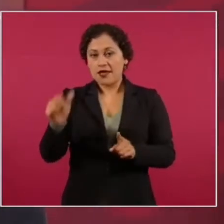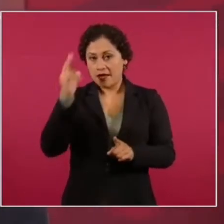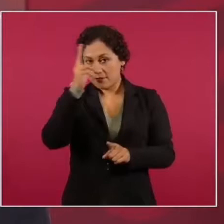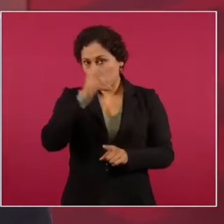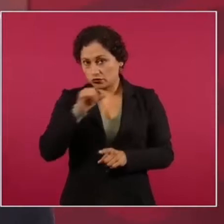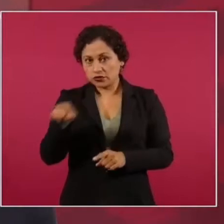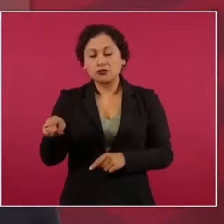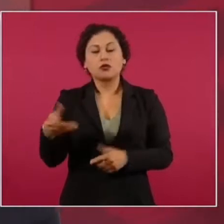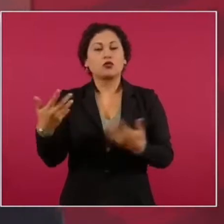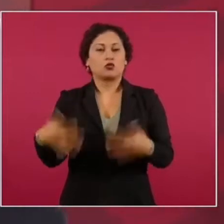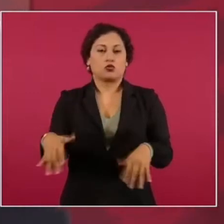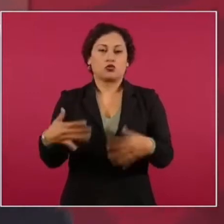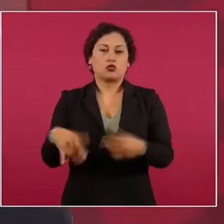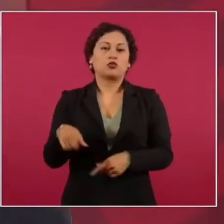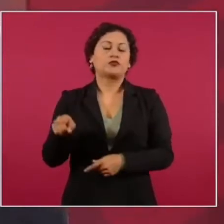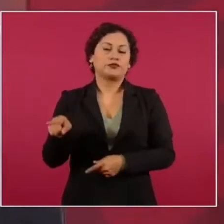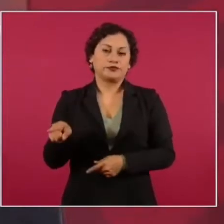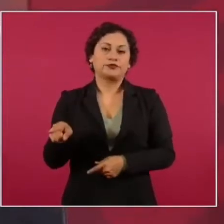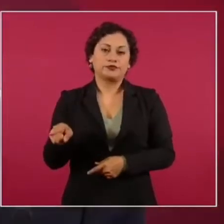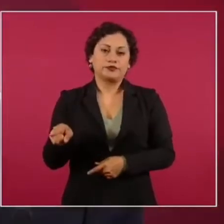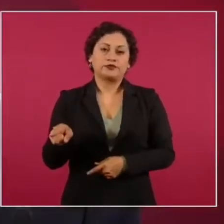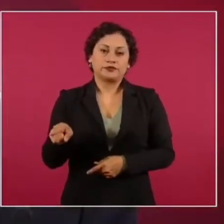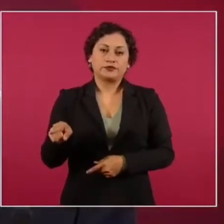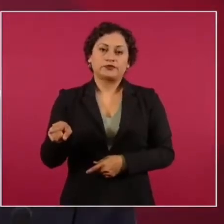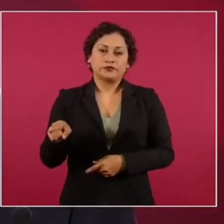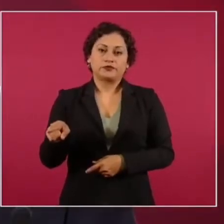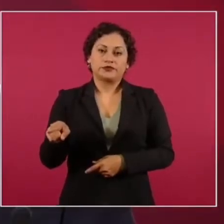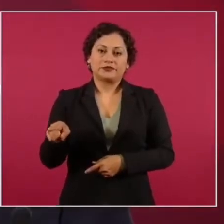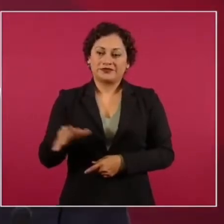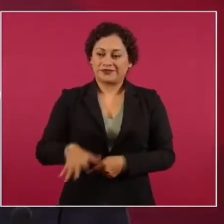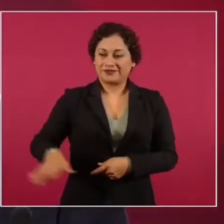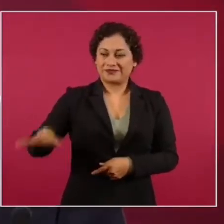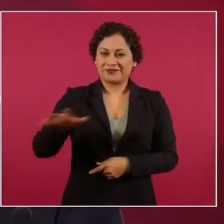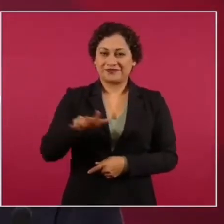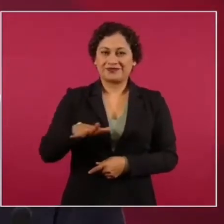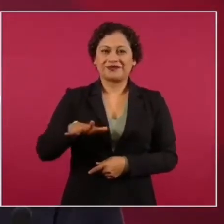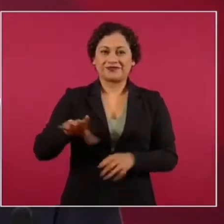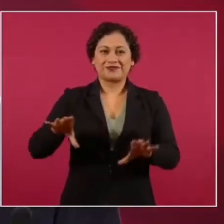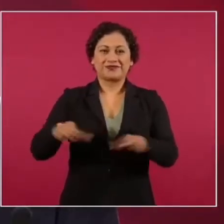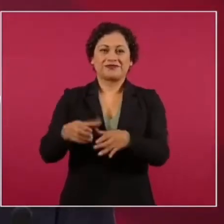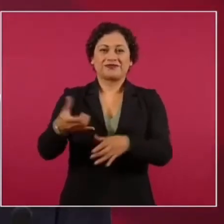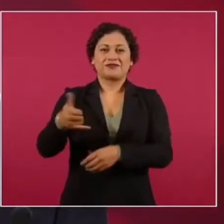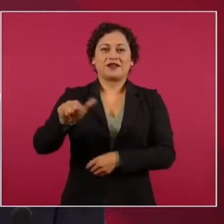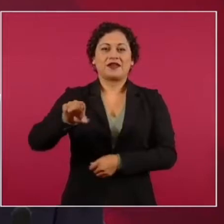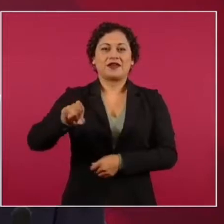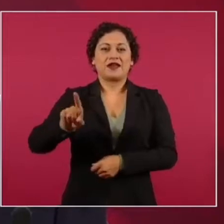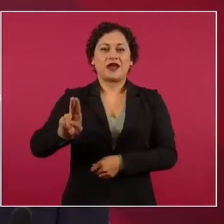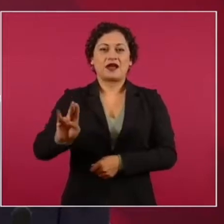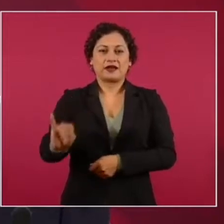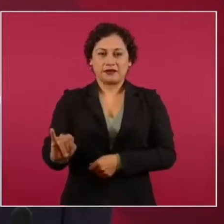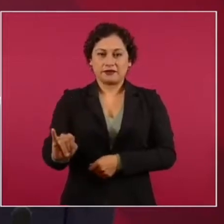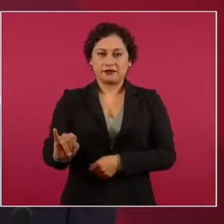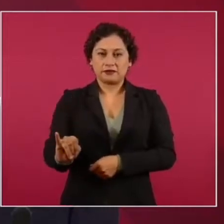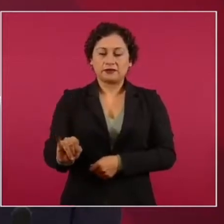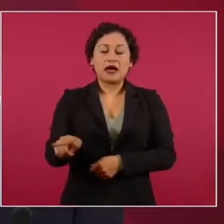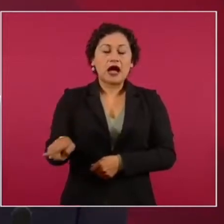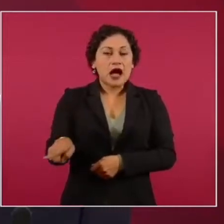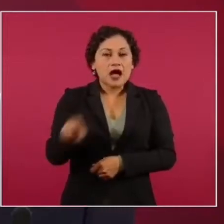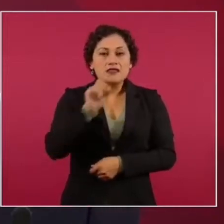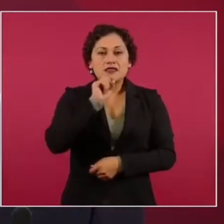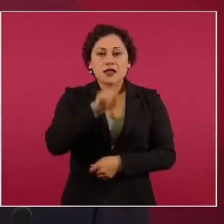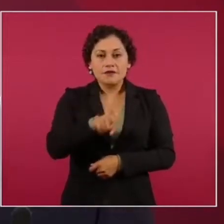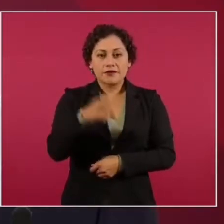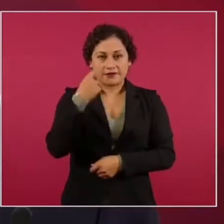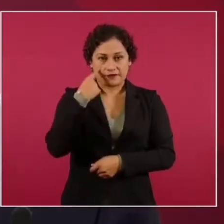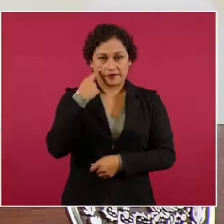en lo que es el territorio yaqui, que dicho sea de paso, se